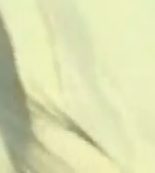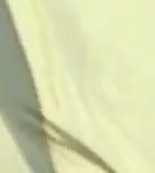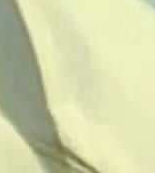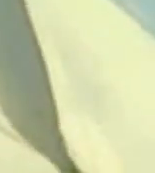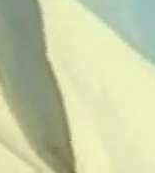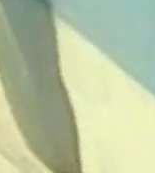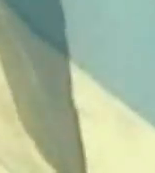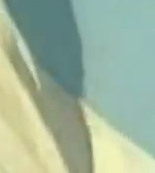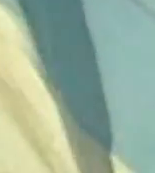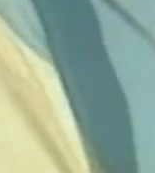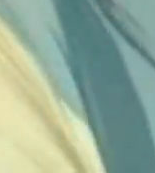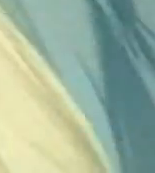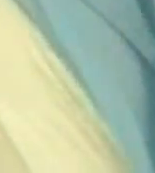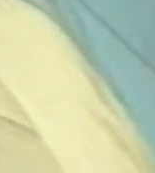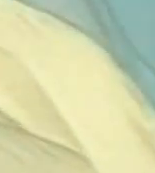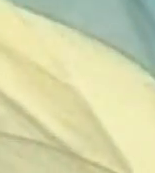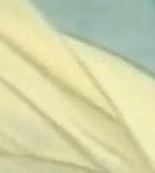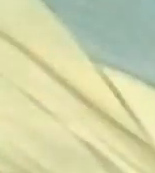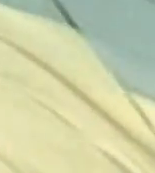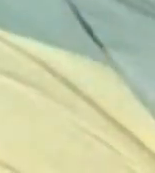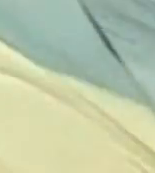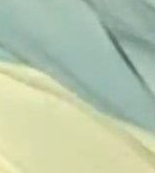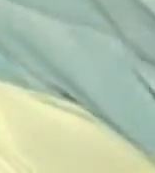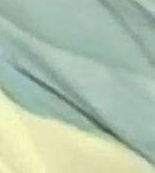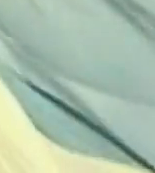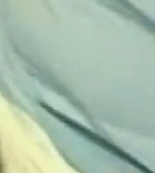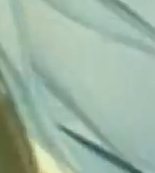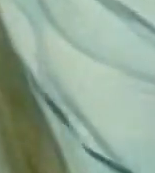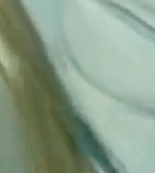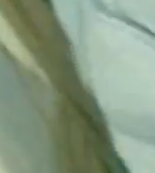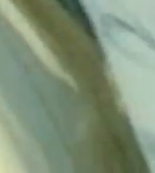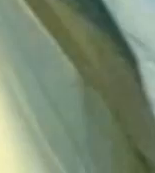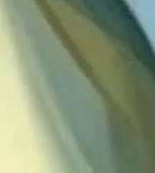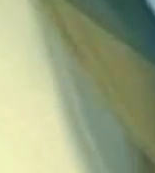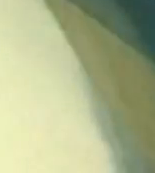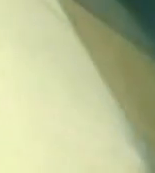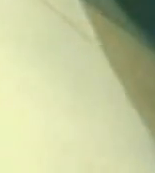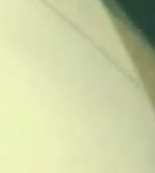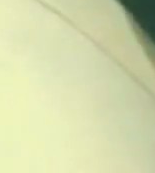de la Nación, doctora Cristina Fernández de Kirchner.